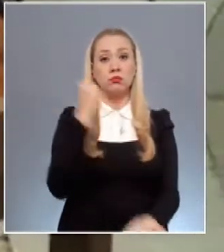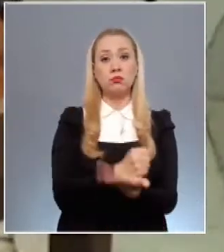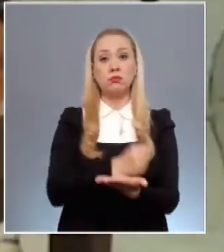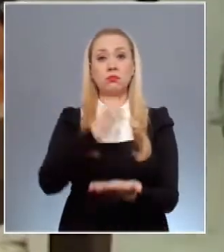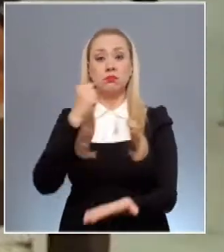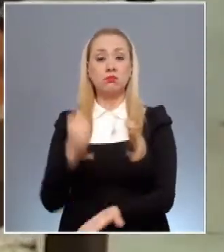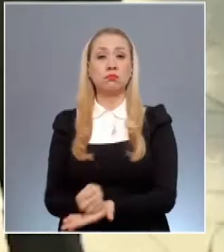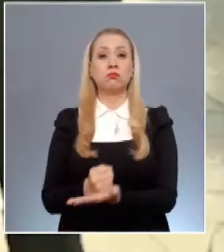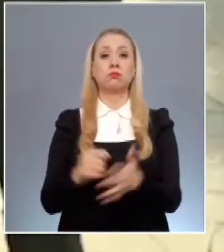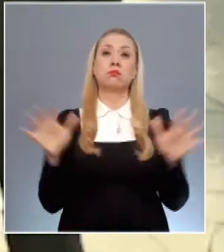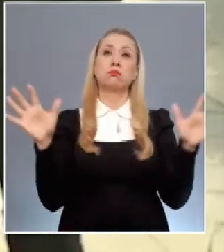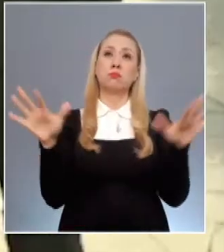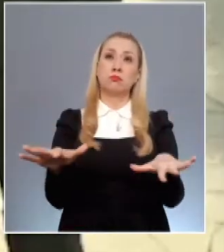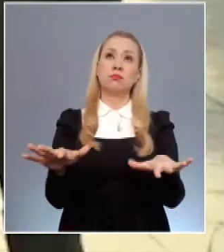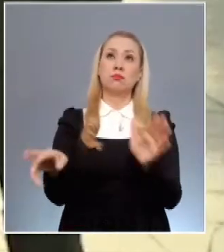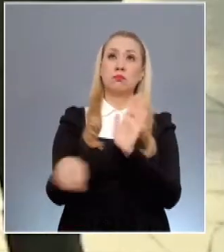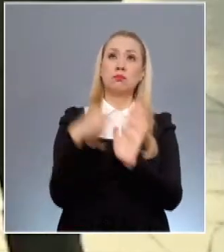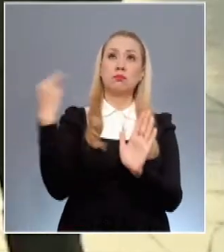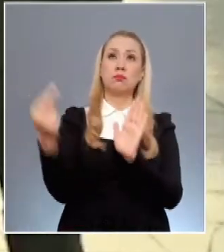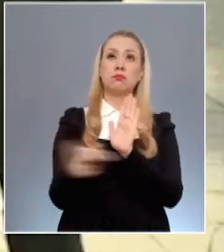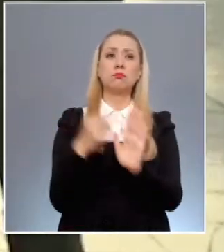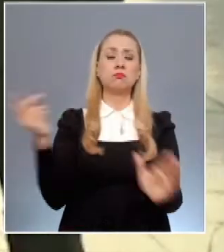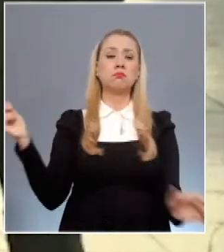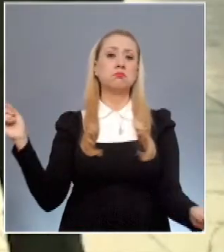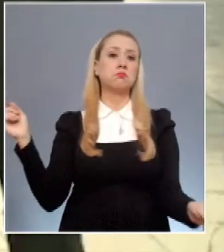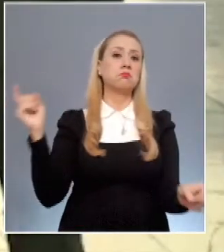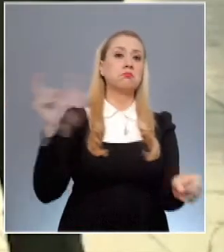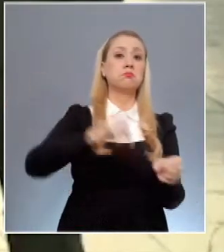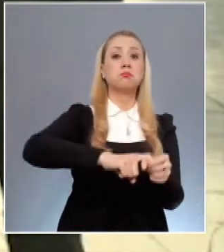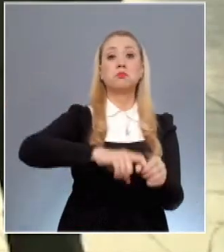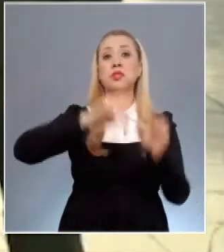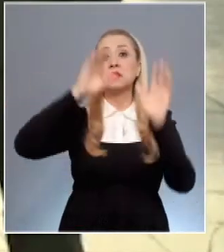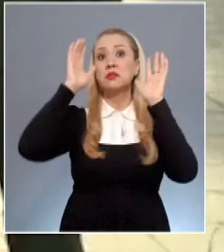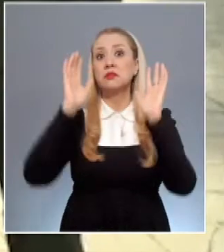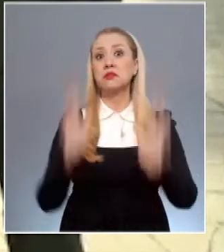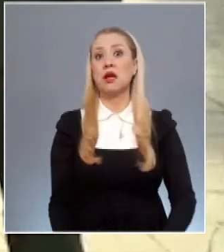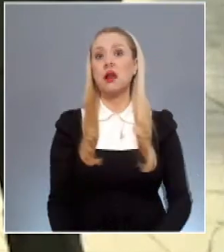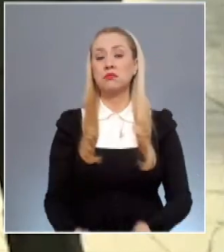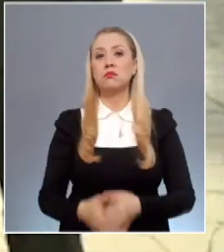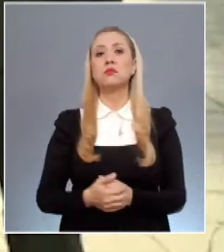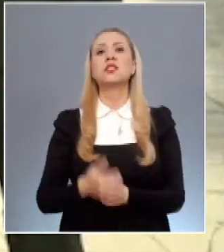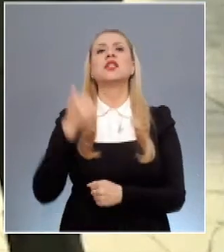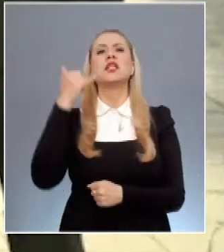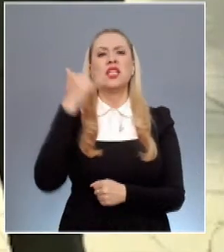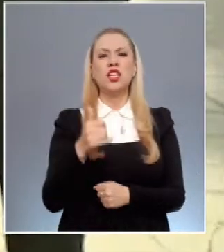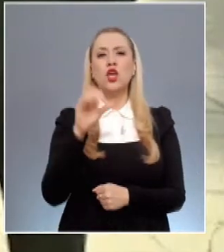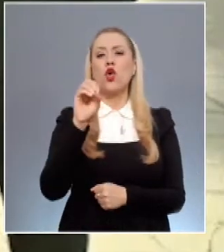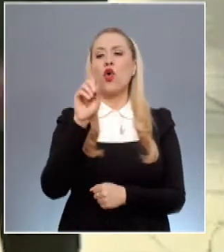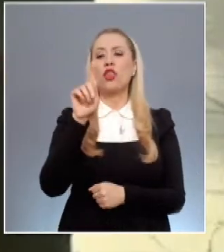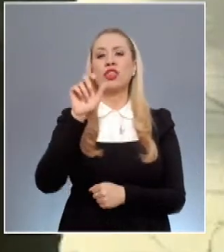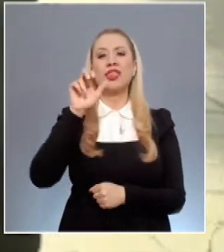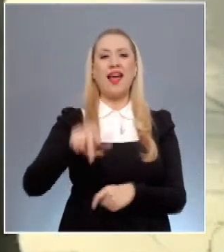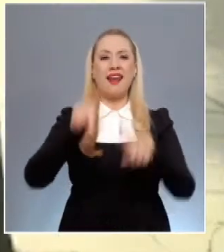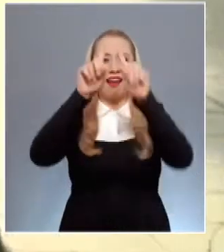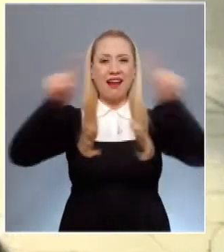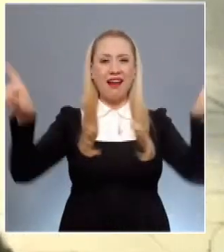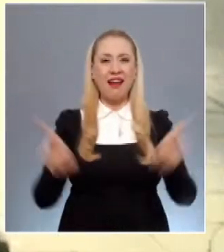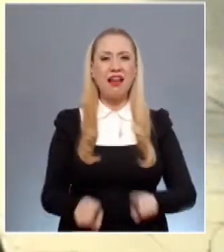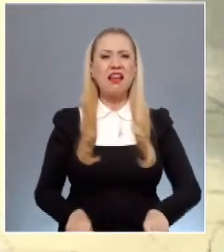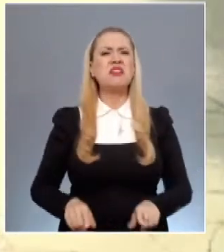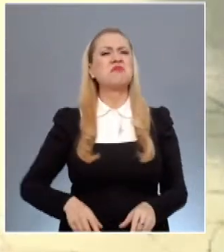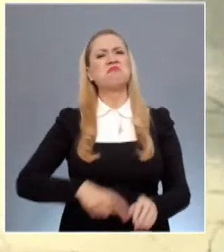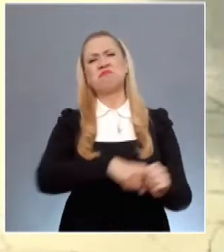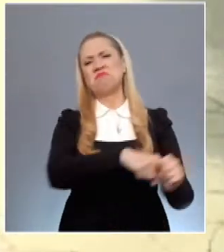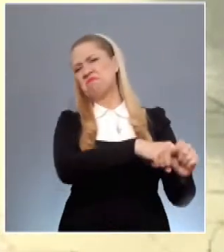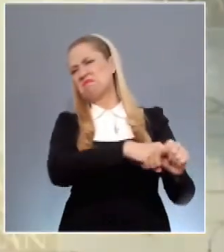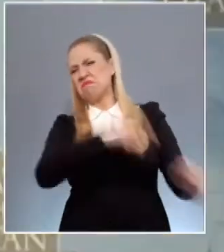Ucrania firmará una solicitud de adhesión acelerada a la OTAN y que no negociará con Rusia mientras Vladimir Putin